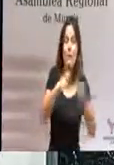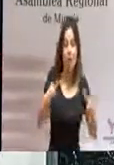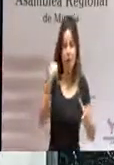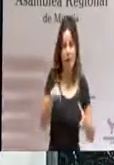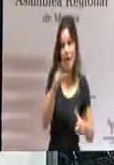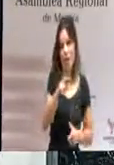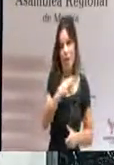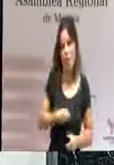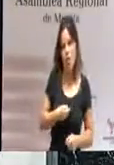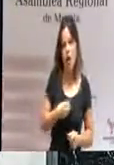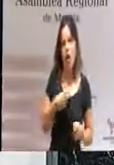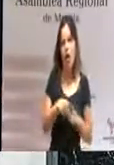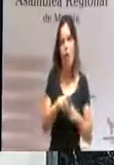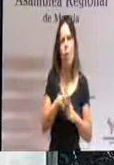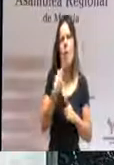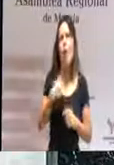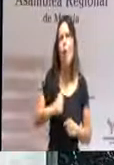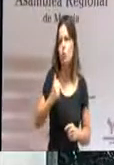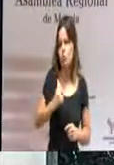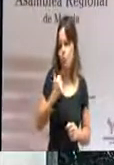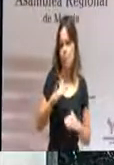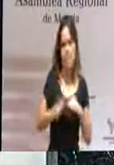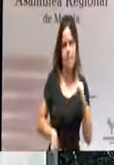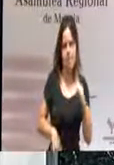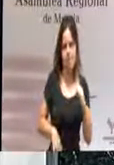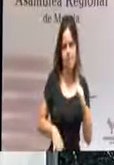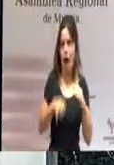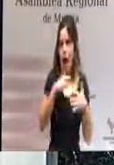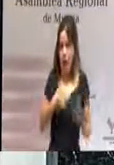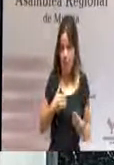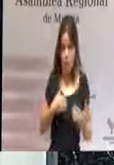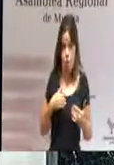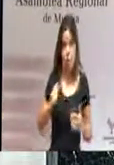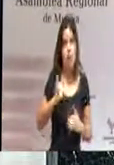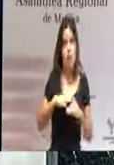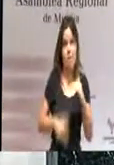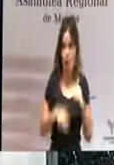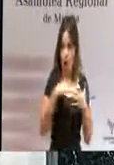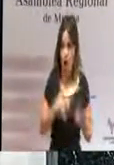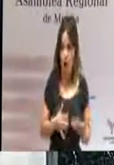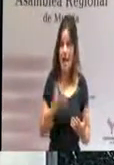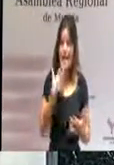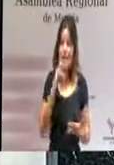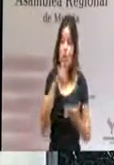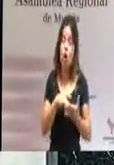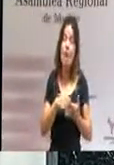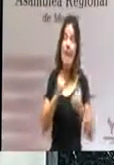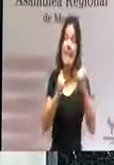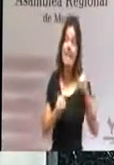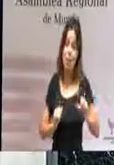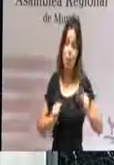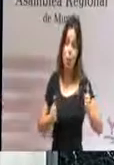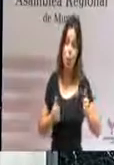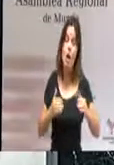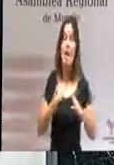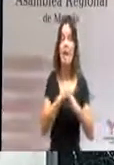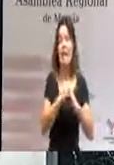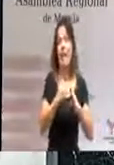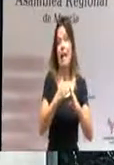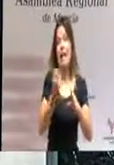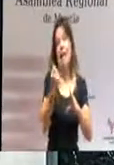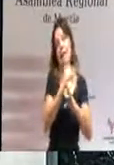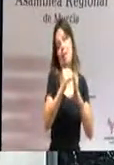región, tiene menos oportunidades en la actualidad, en el presente. Si al comienzo de la crisis la renta media regional